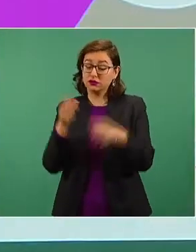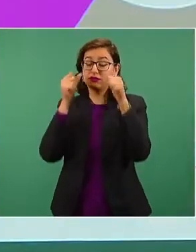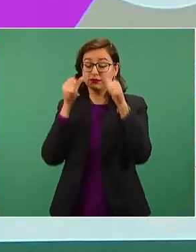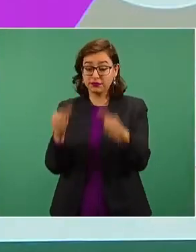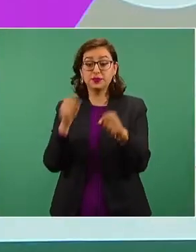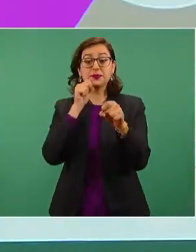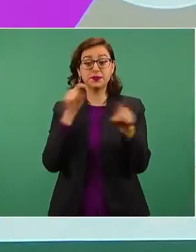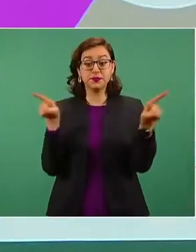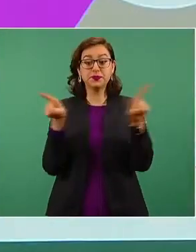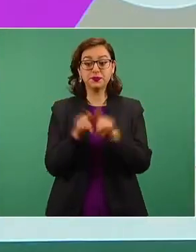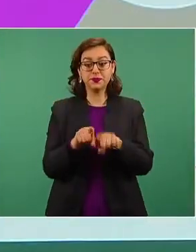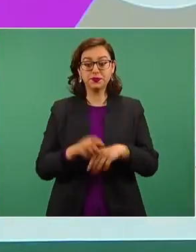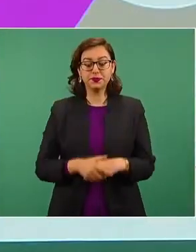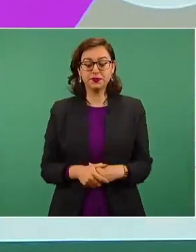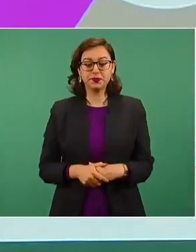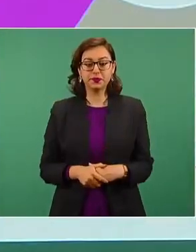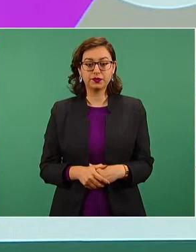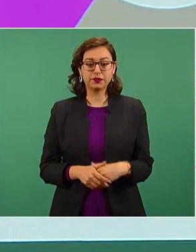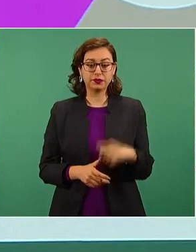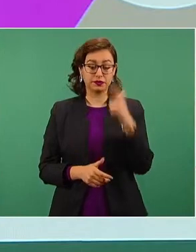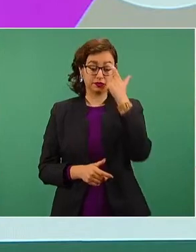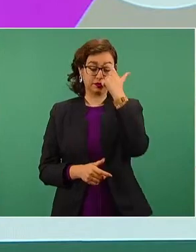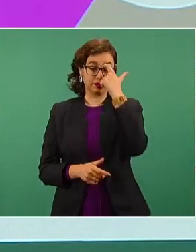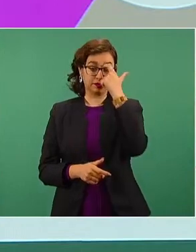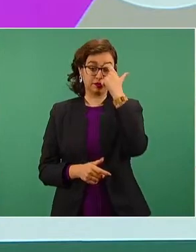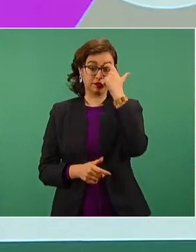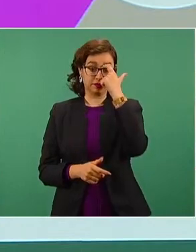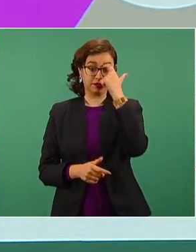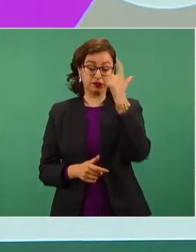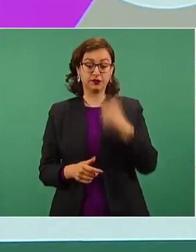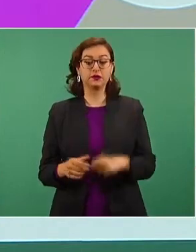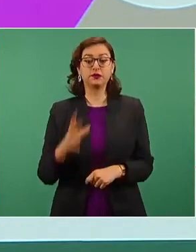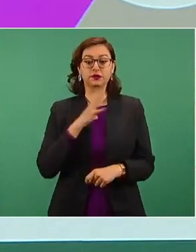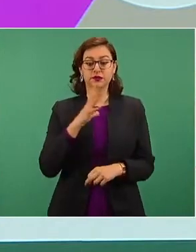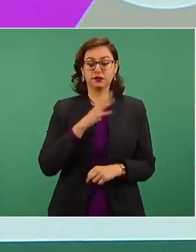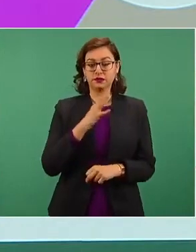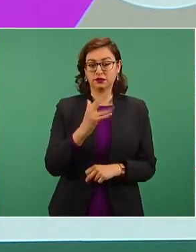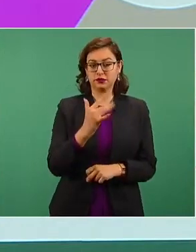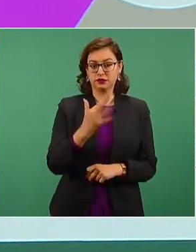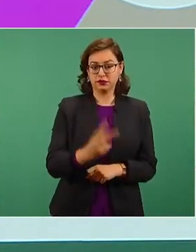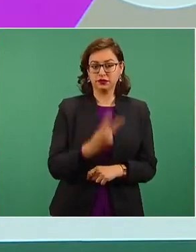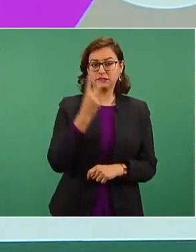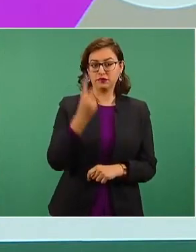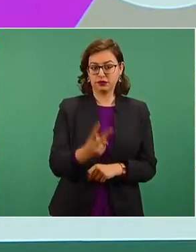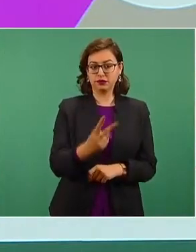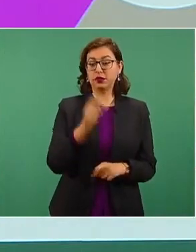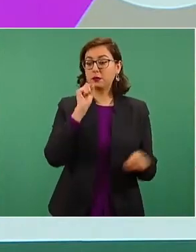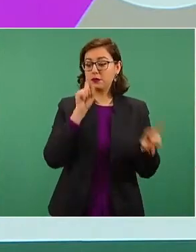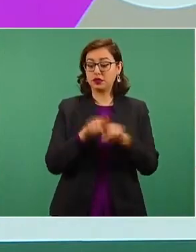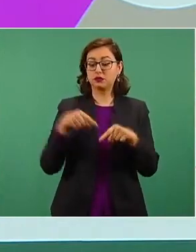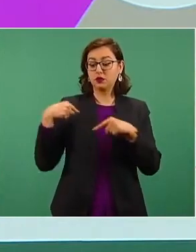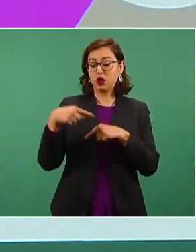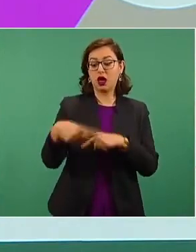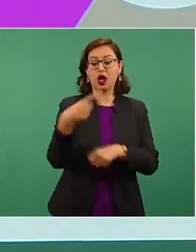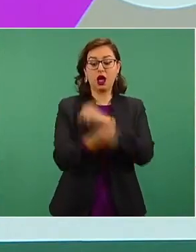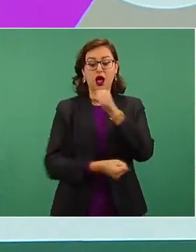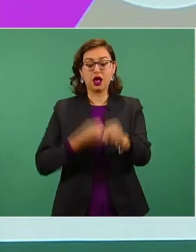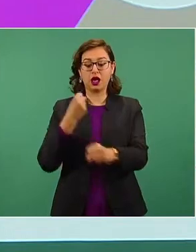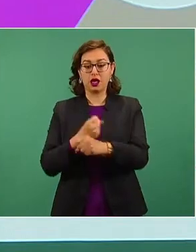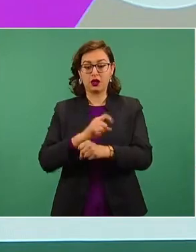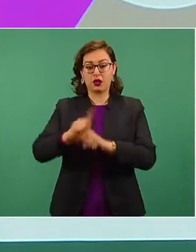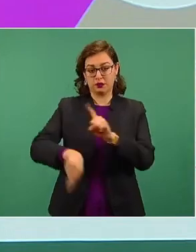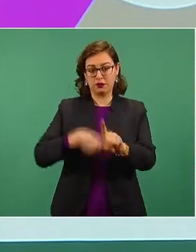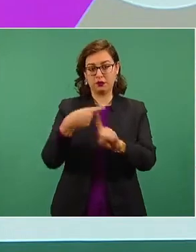atendidos. Ahorita existen 52 y en el 2021, este mismo año, se van a inaugurar otros